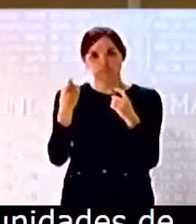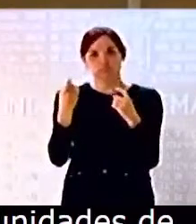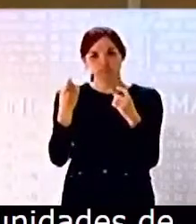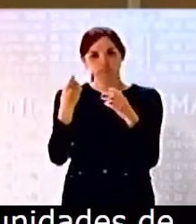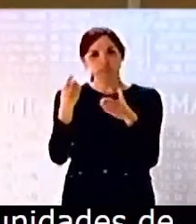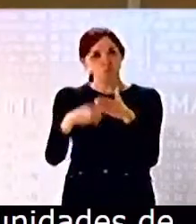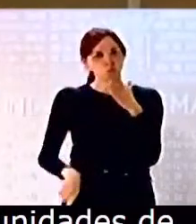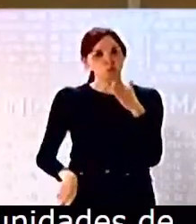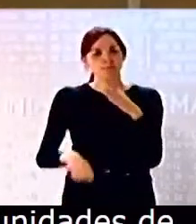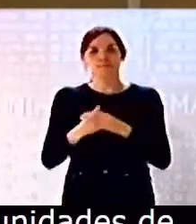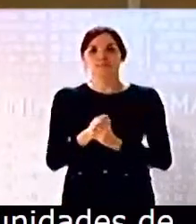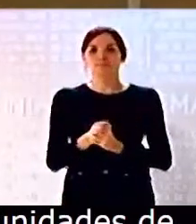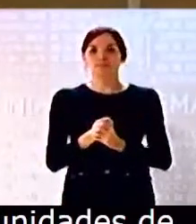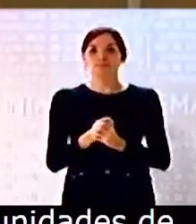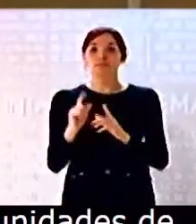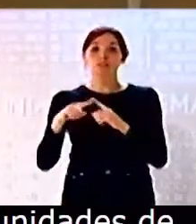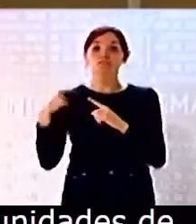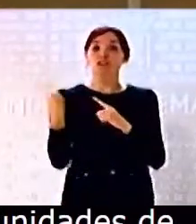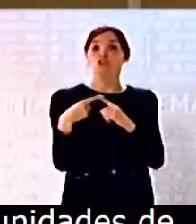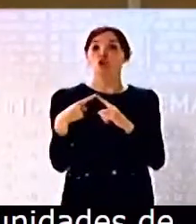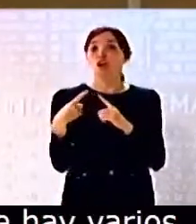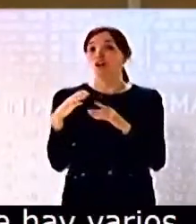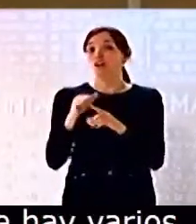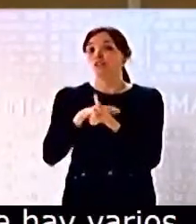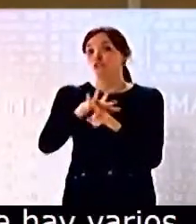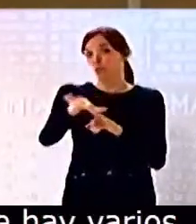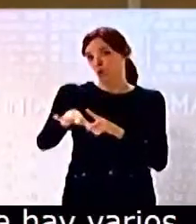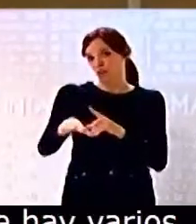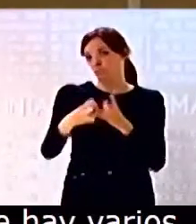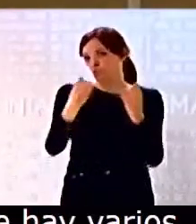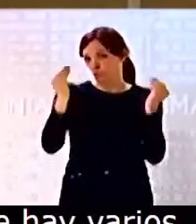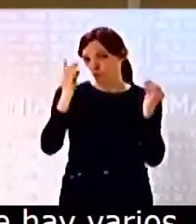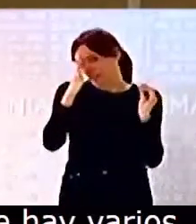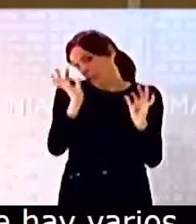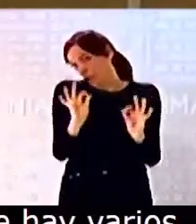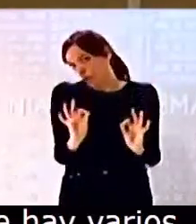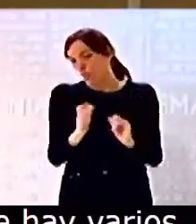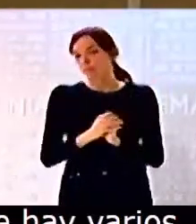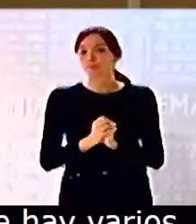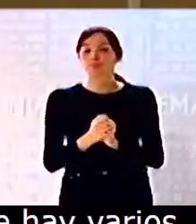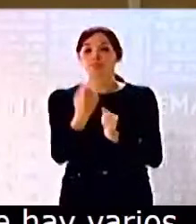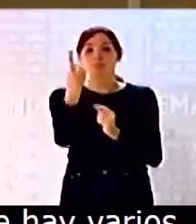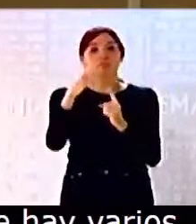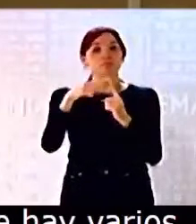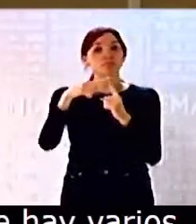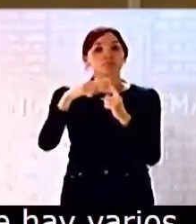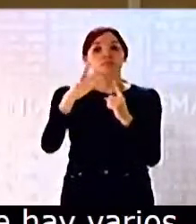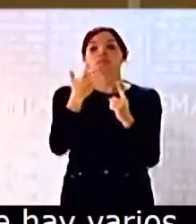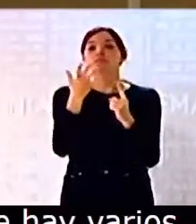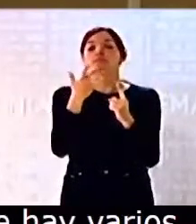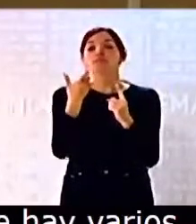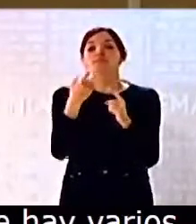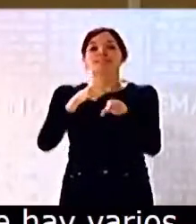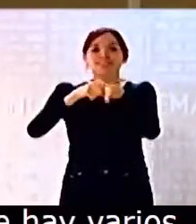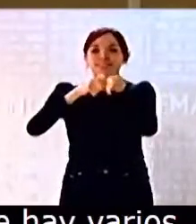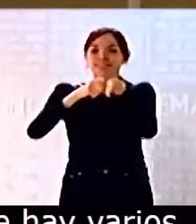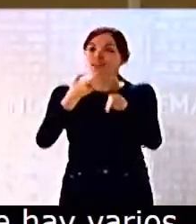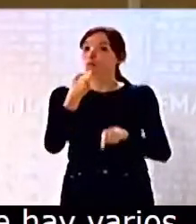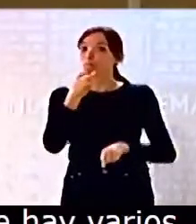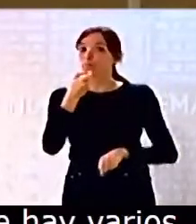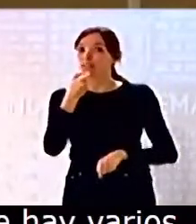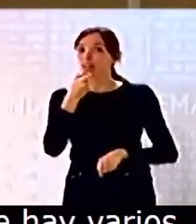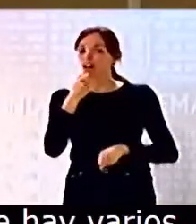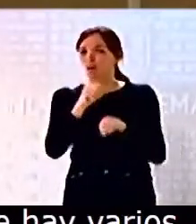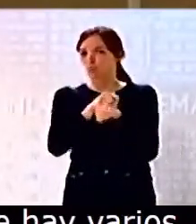Creo que hay varios factores que influyen en esta cuestión. Uno es la circulación de la variante británica,